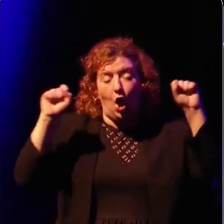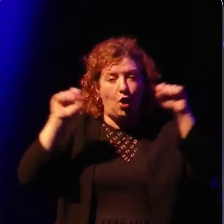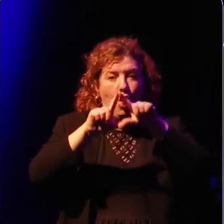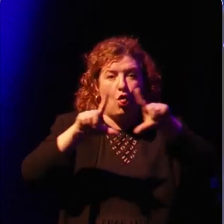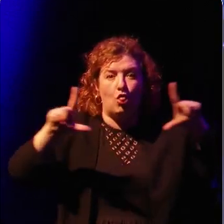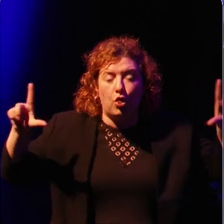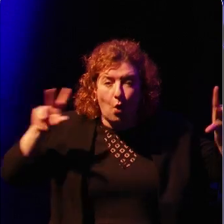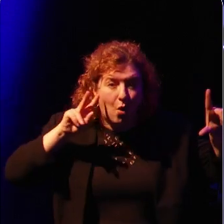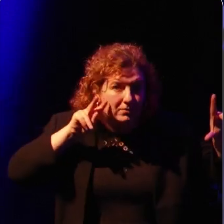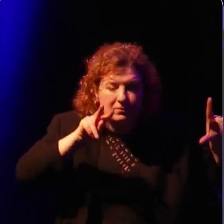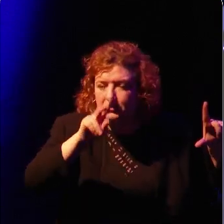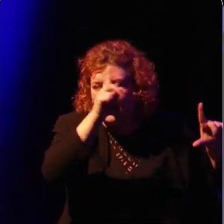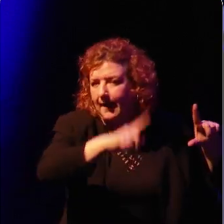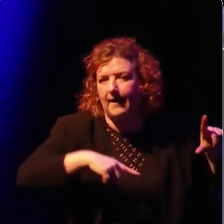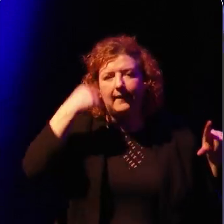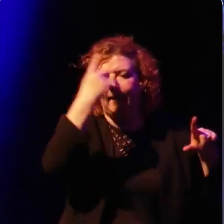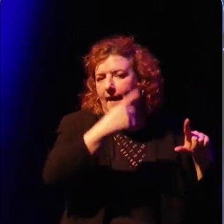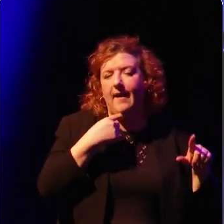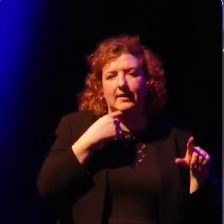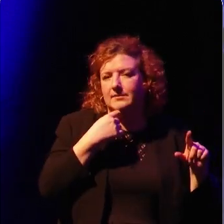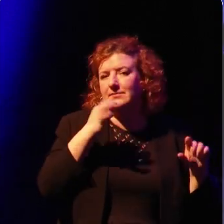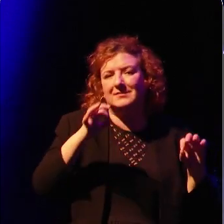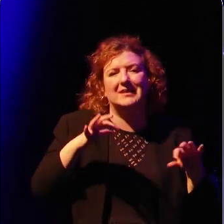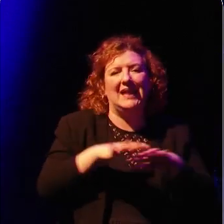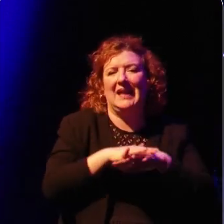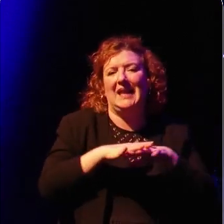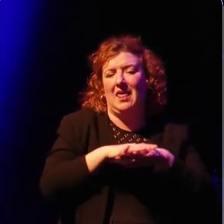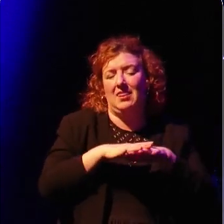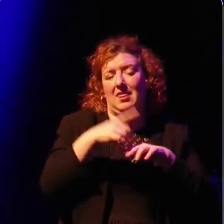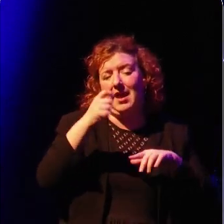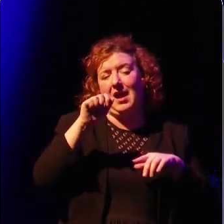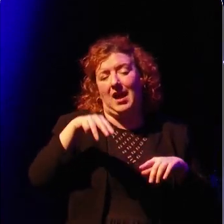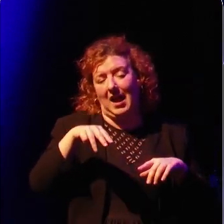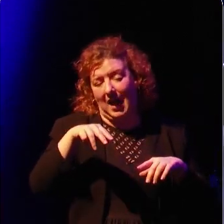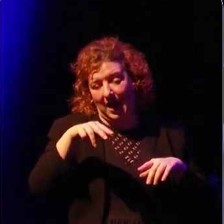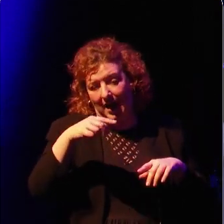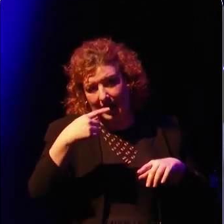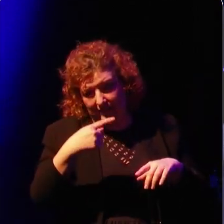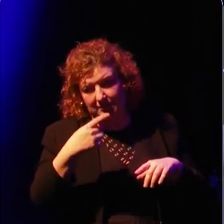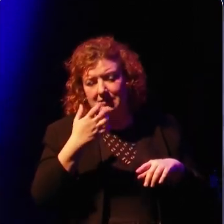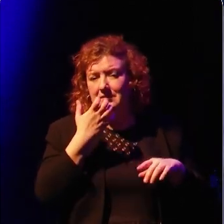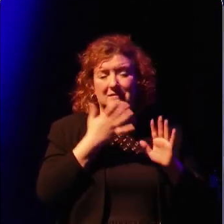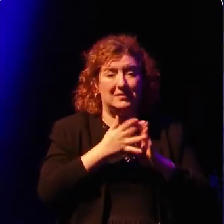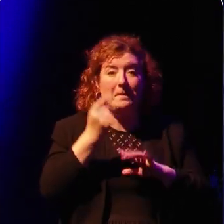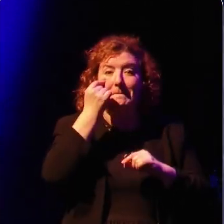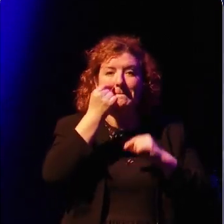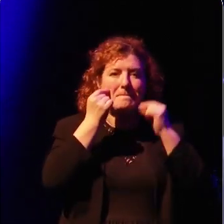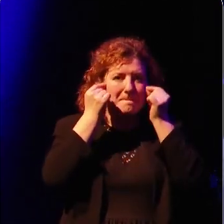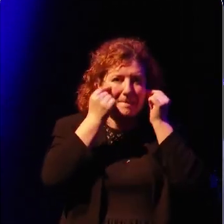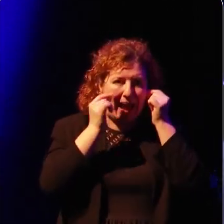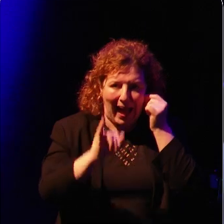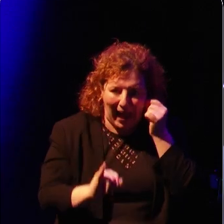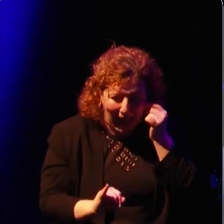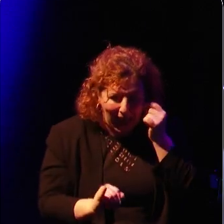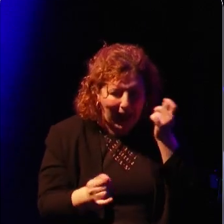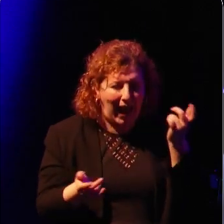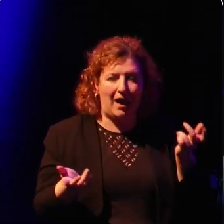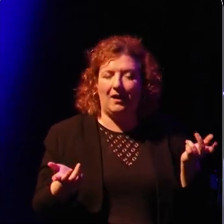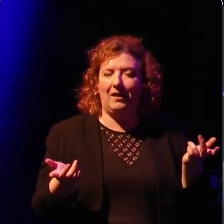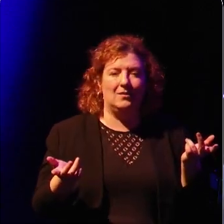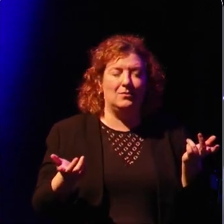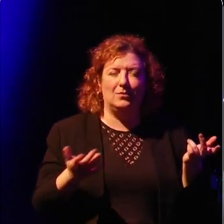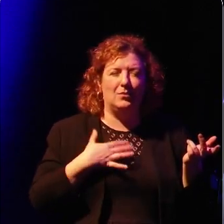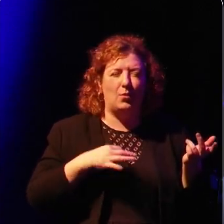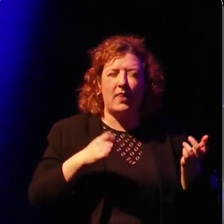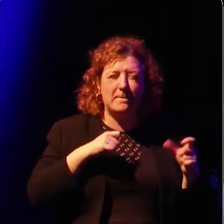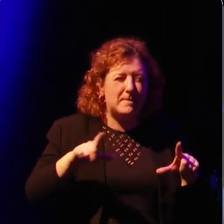Y eso es una cara generada por una red GAN. Tiene hasta las pecas, tiene hasta, te